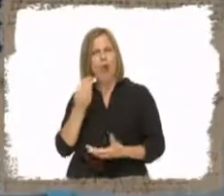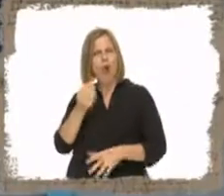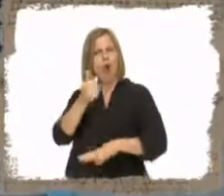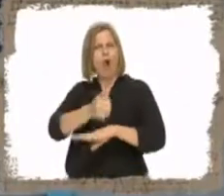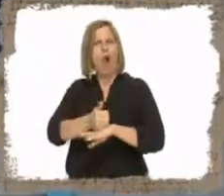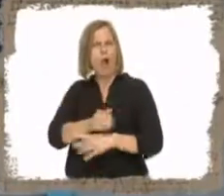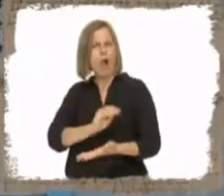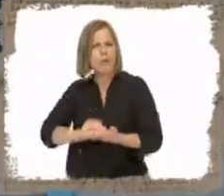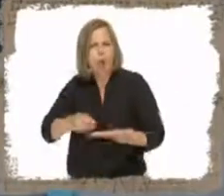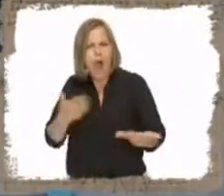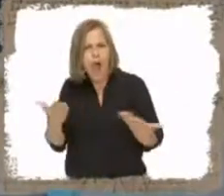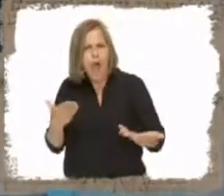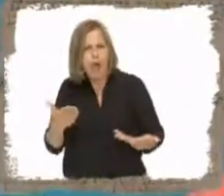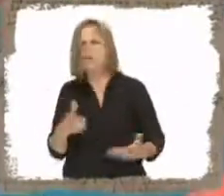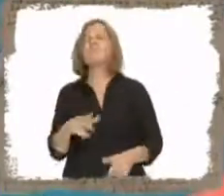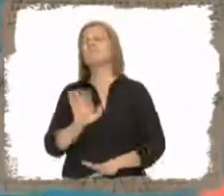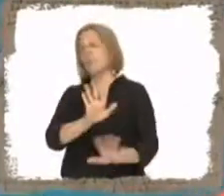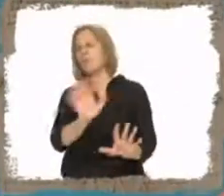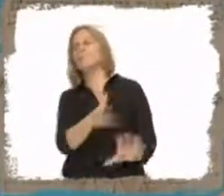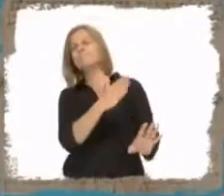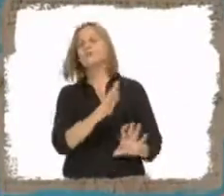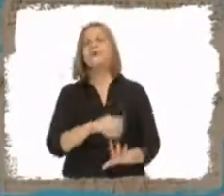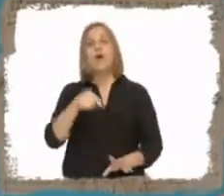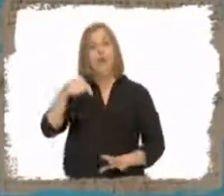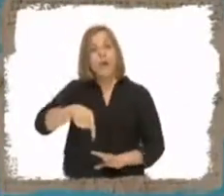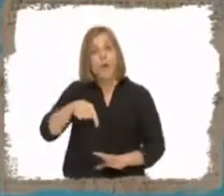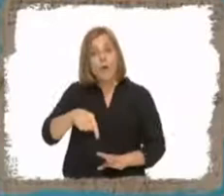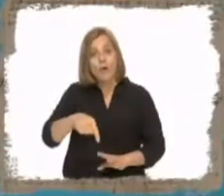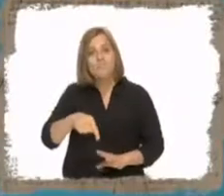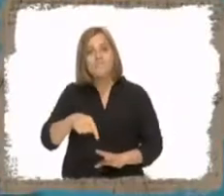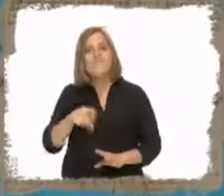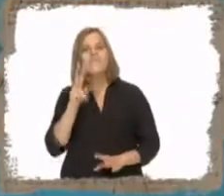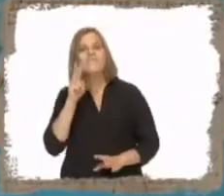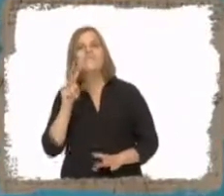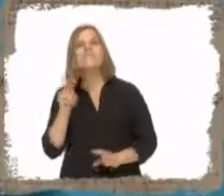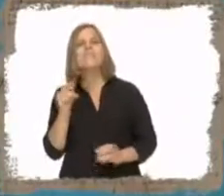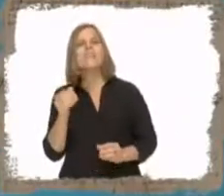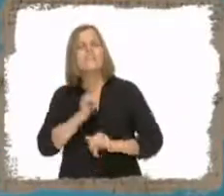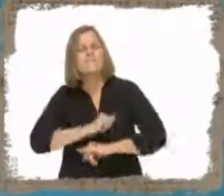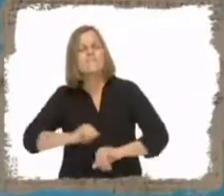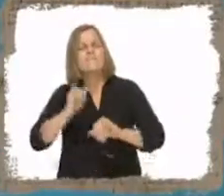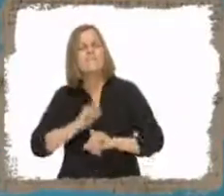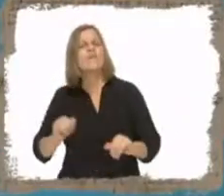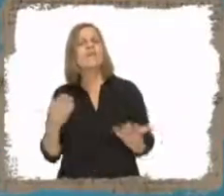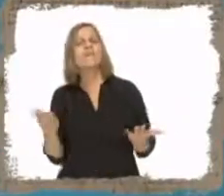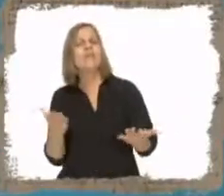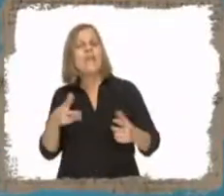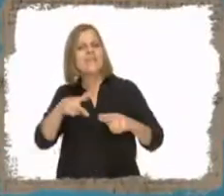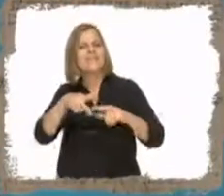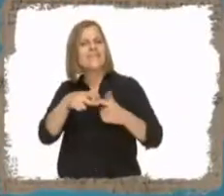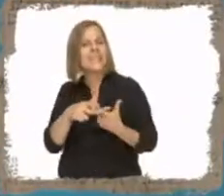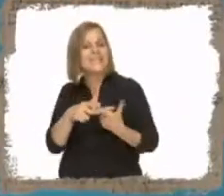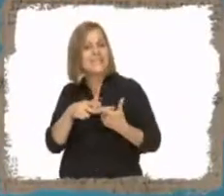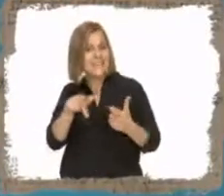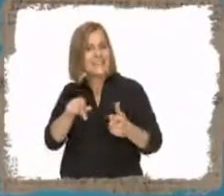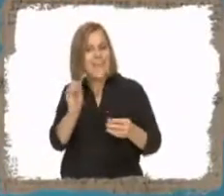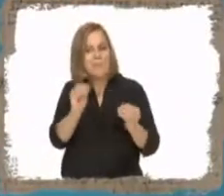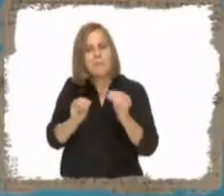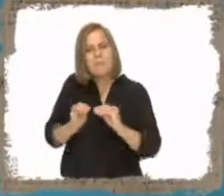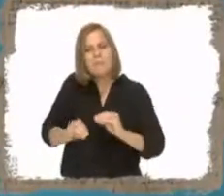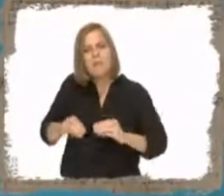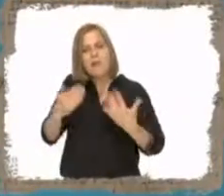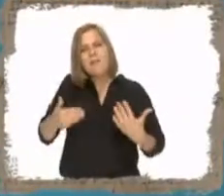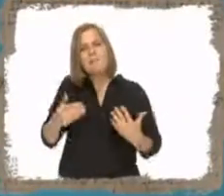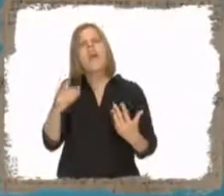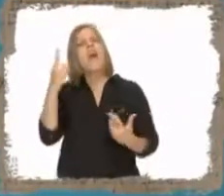El escribano. Ah, sí, el escribano. Bueno, no importa. En el día de hoy vamos a ver un informe sobre esta técnica maravillosa